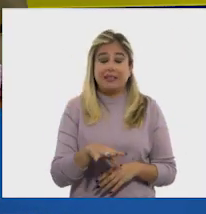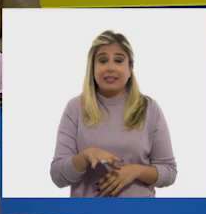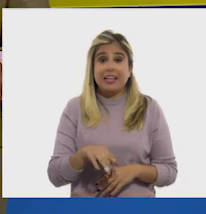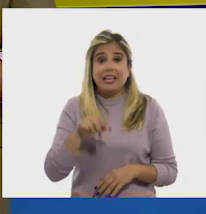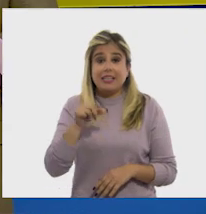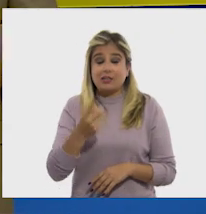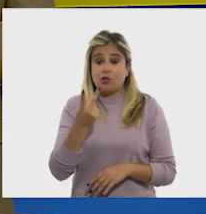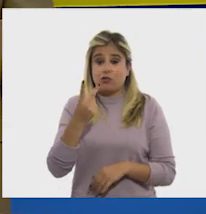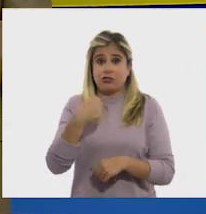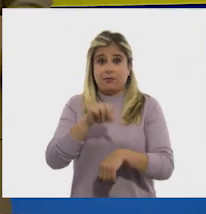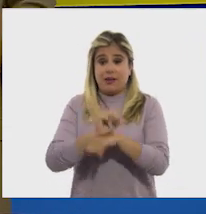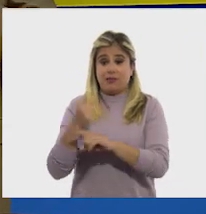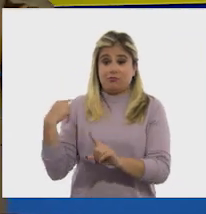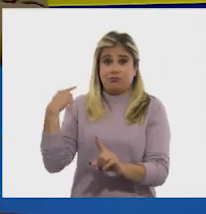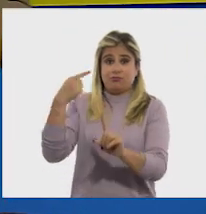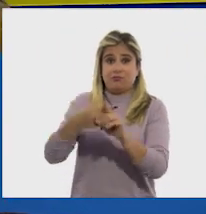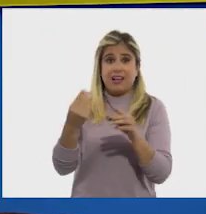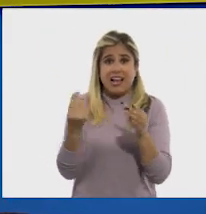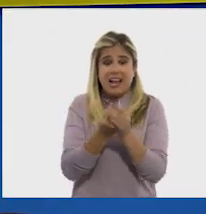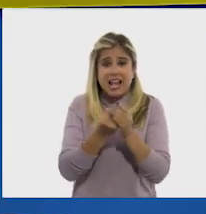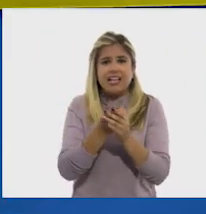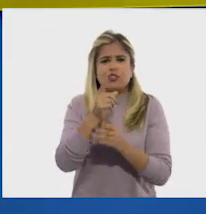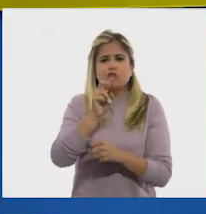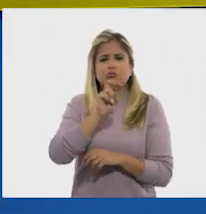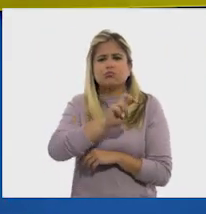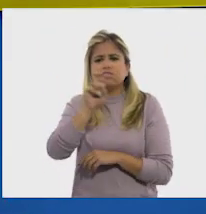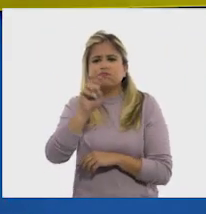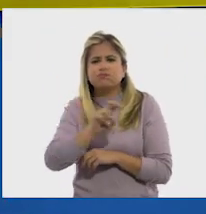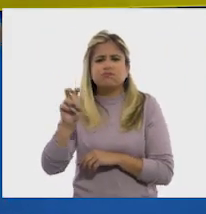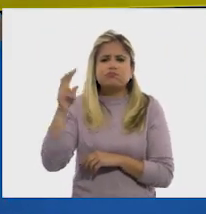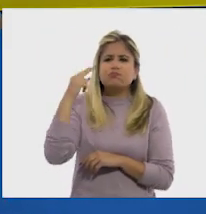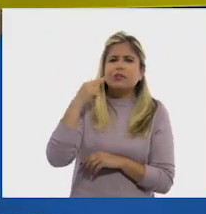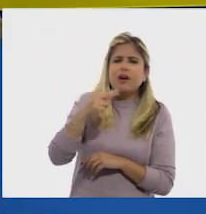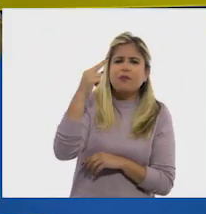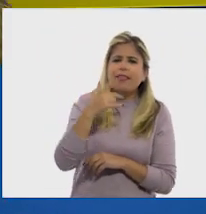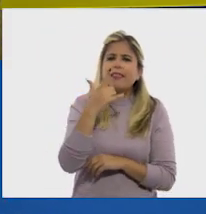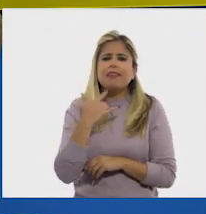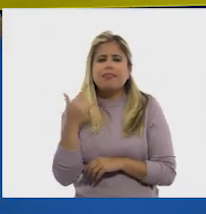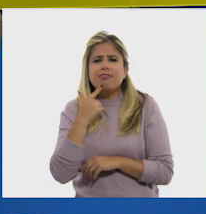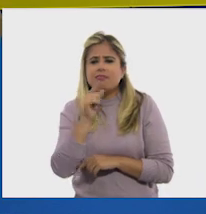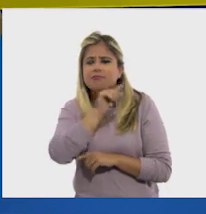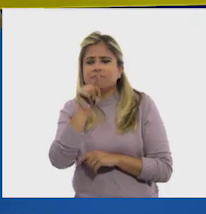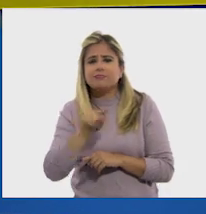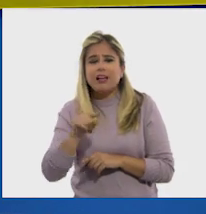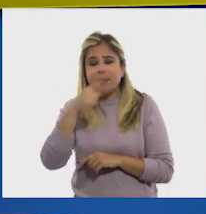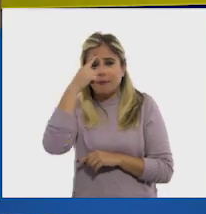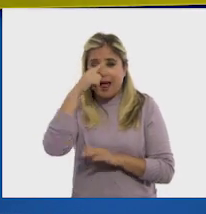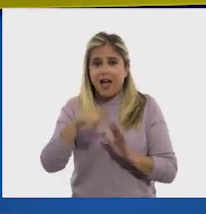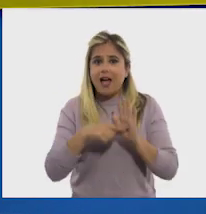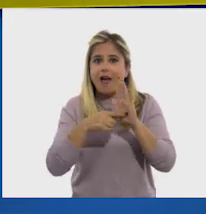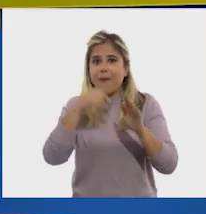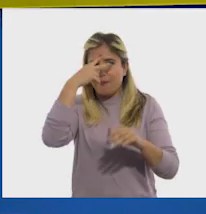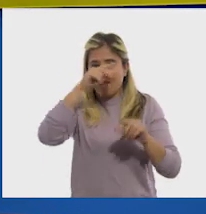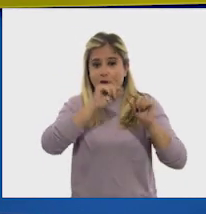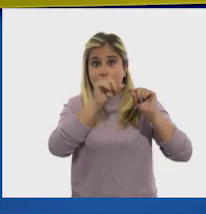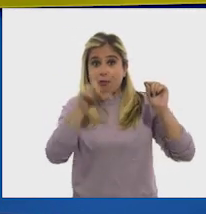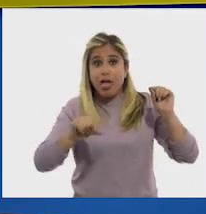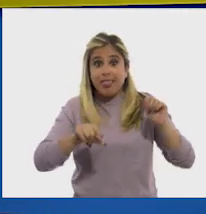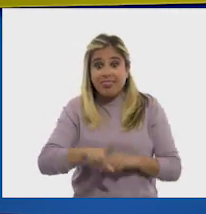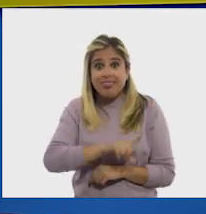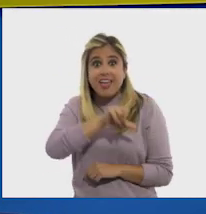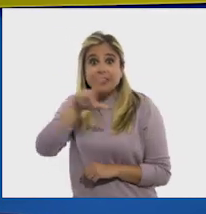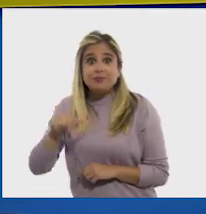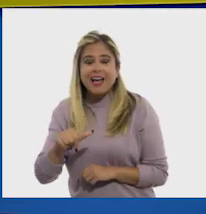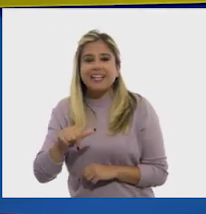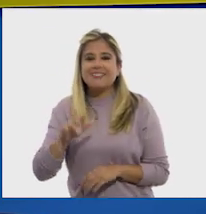primeras 2 semanas de clase haremos un recorrido general por México y lo mejor de él, para después tener más sorpresas